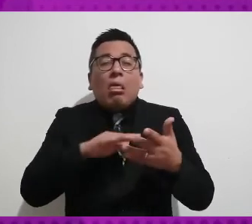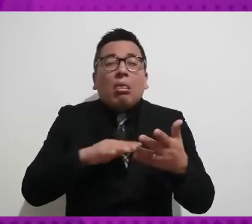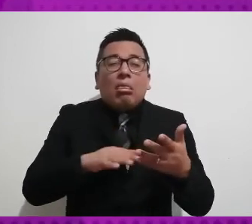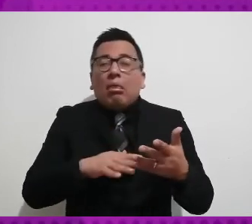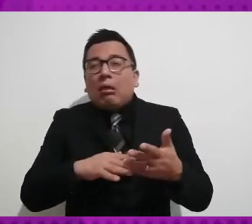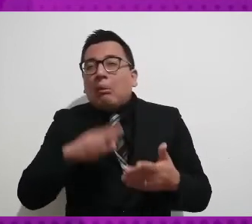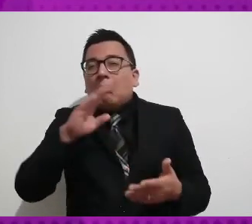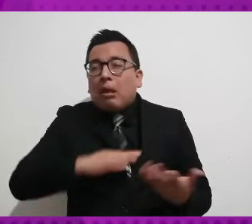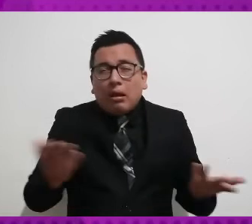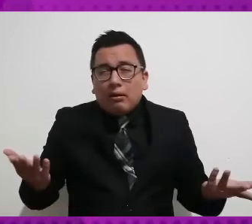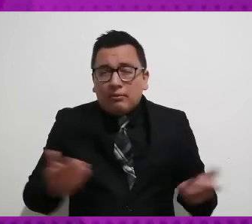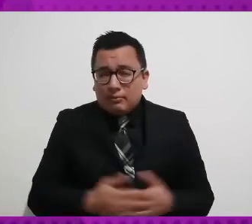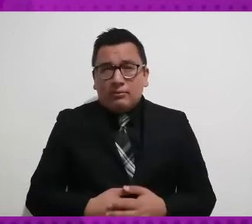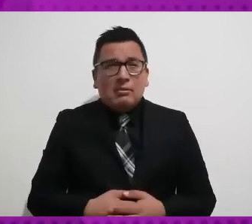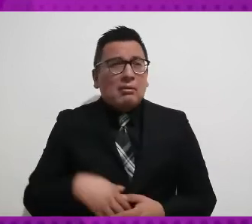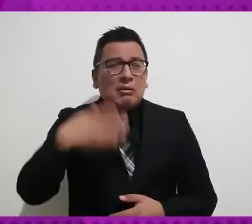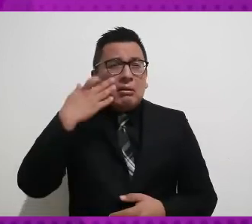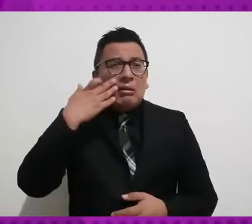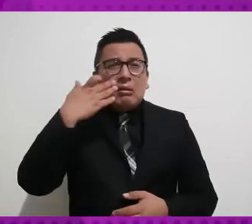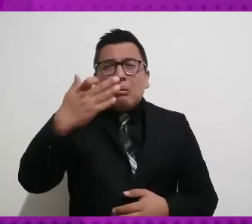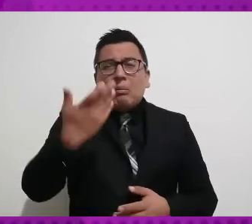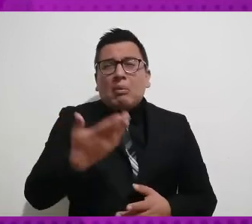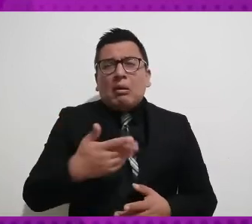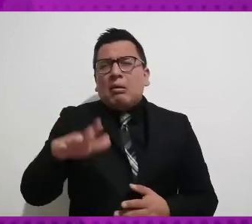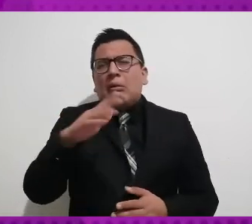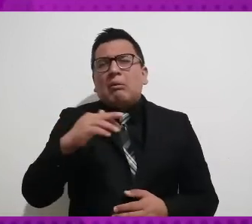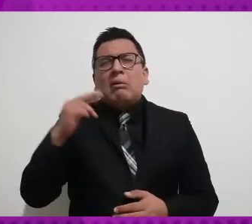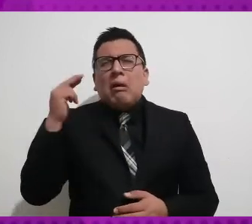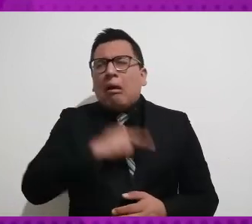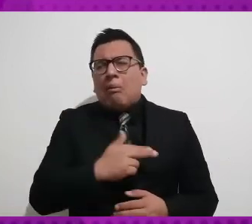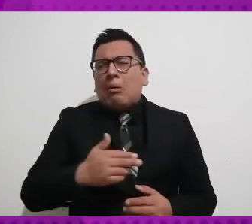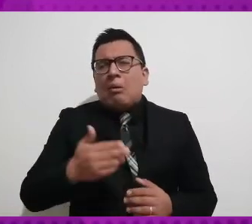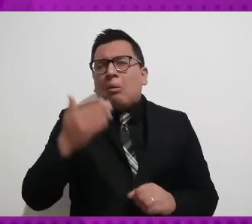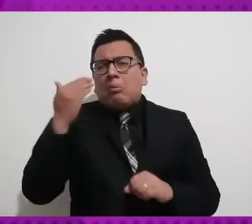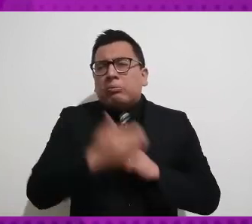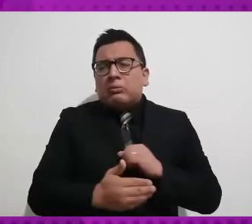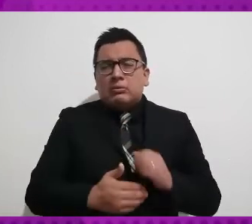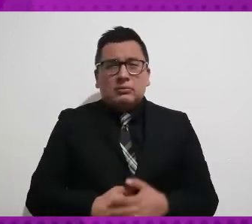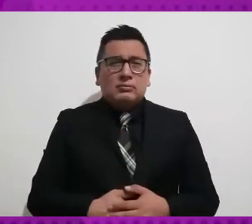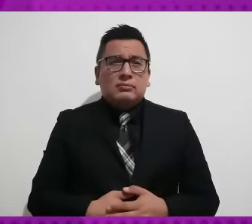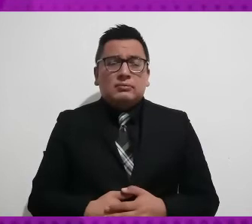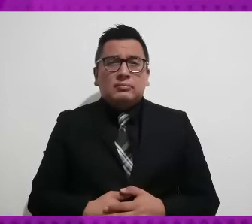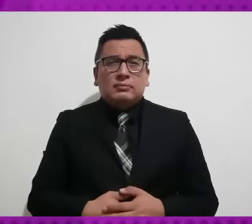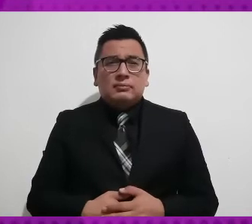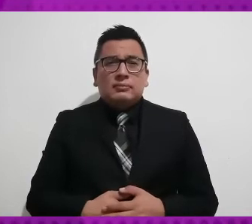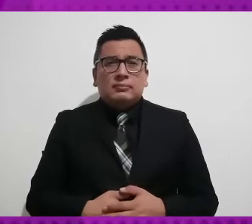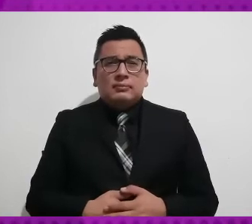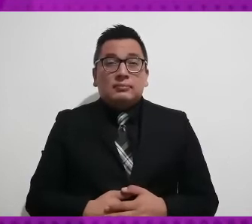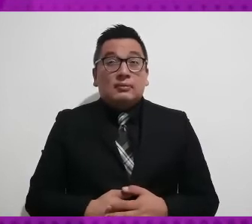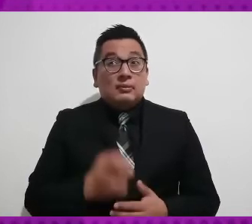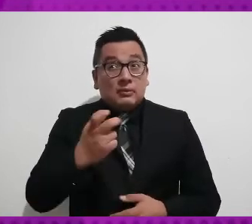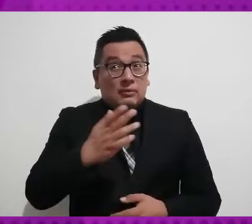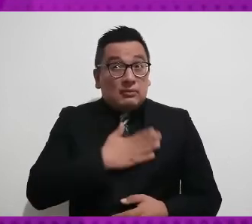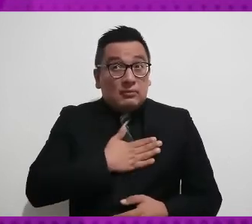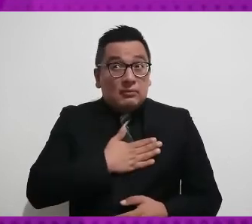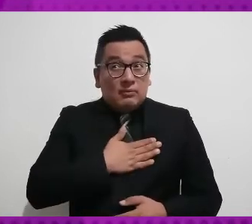y después el tiempo se va en superficialidades y en vacíos de contenido. Eso a